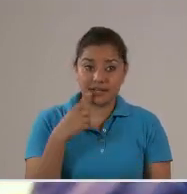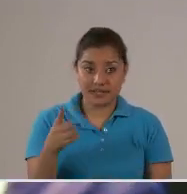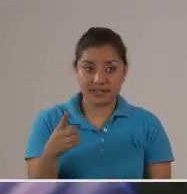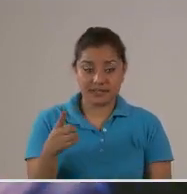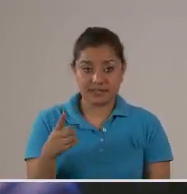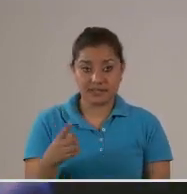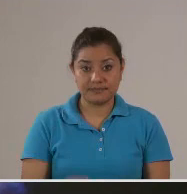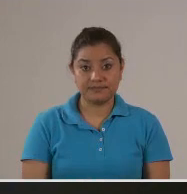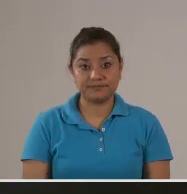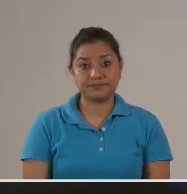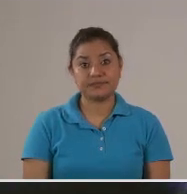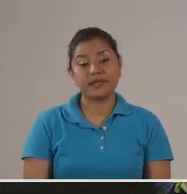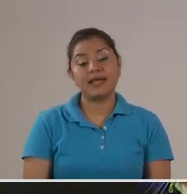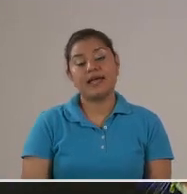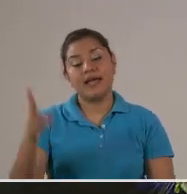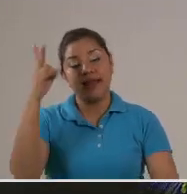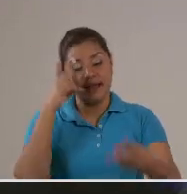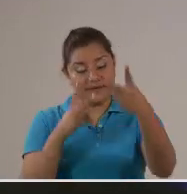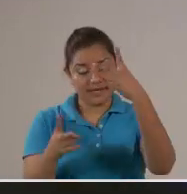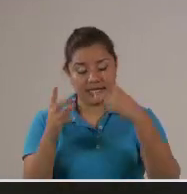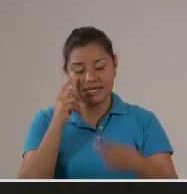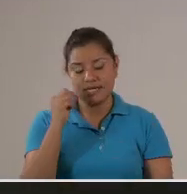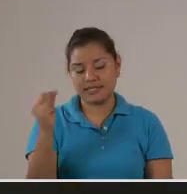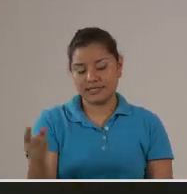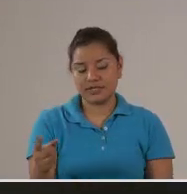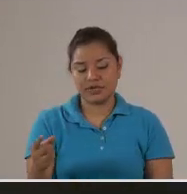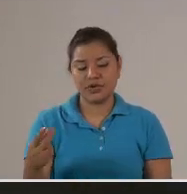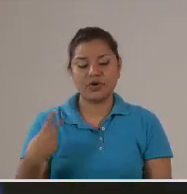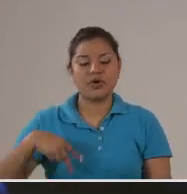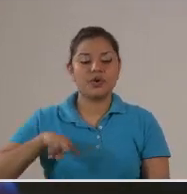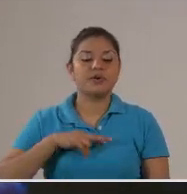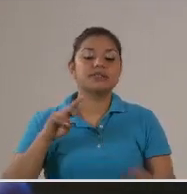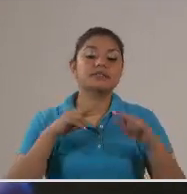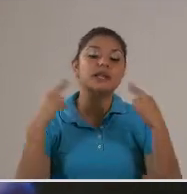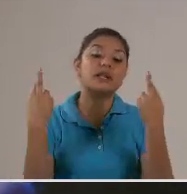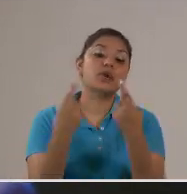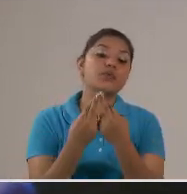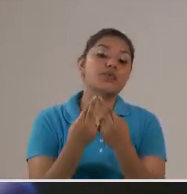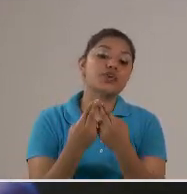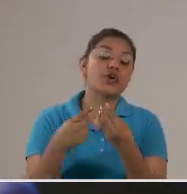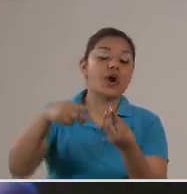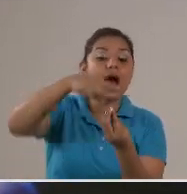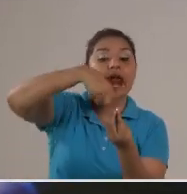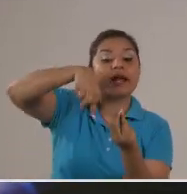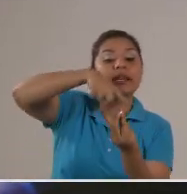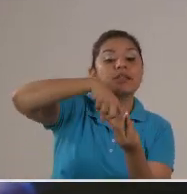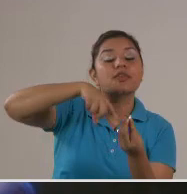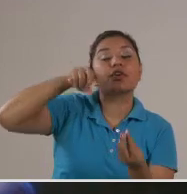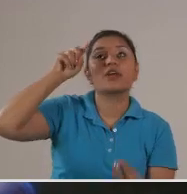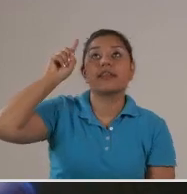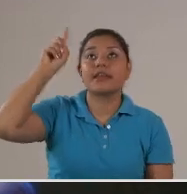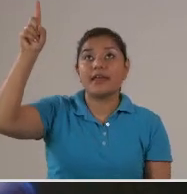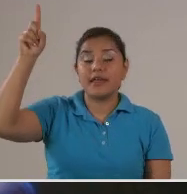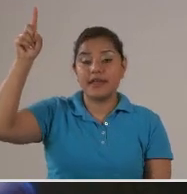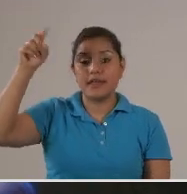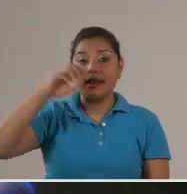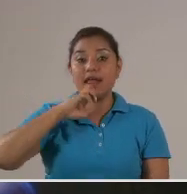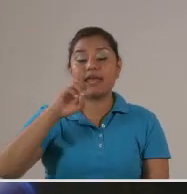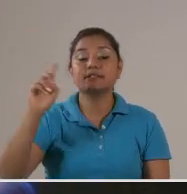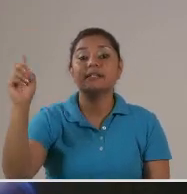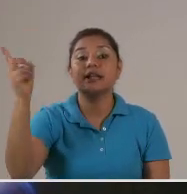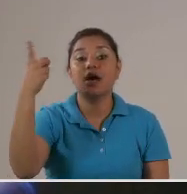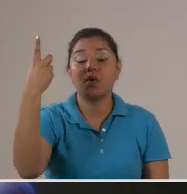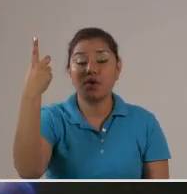respecto a la venida del Señor Jesucristo y nuestra reunión en torno a él es reunión en torno a él es la